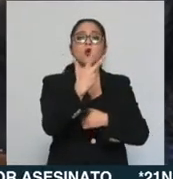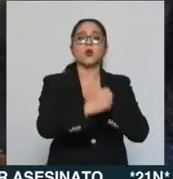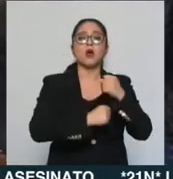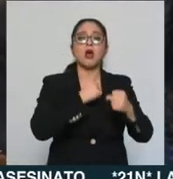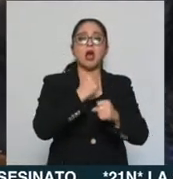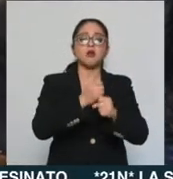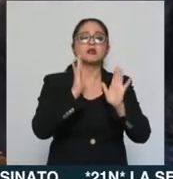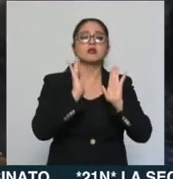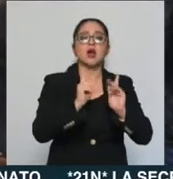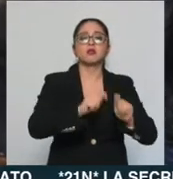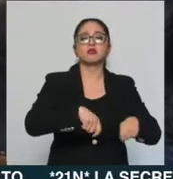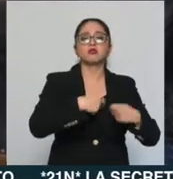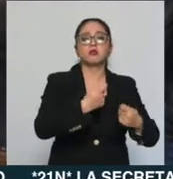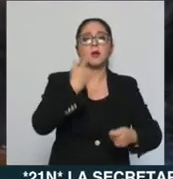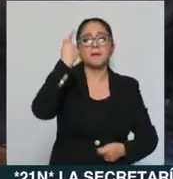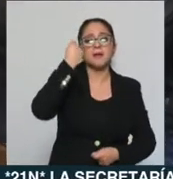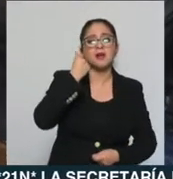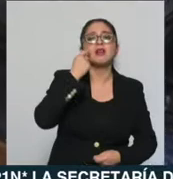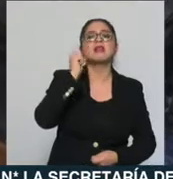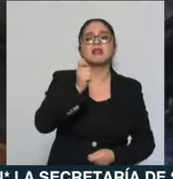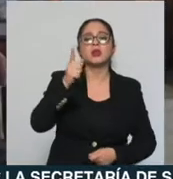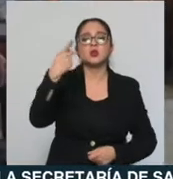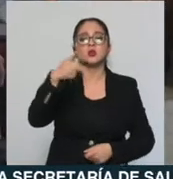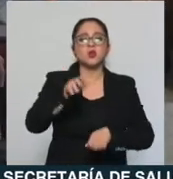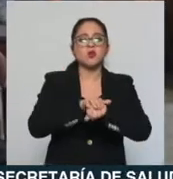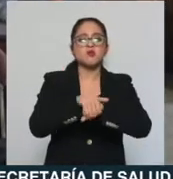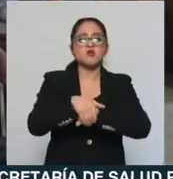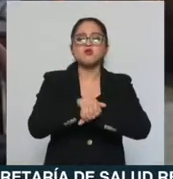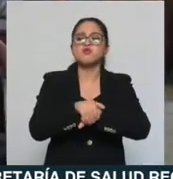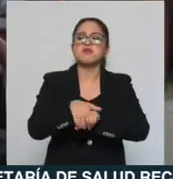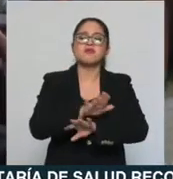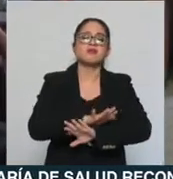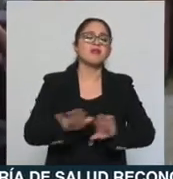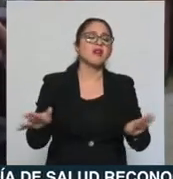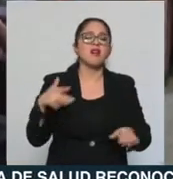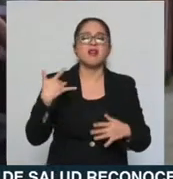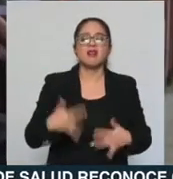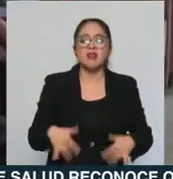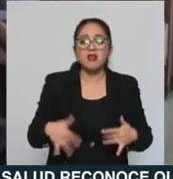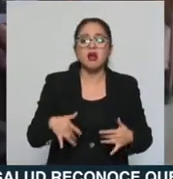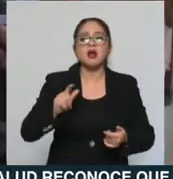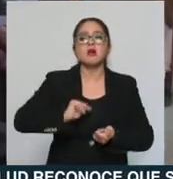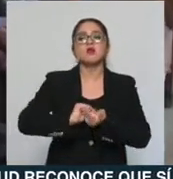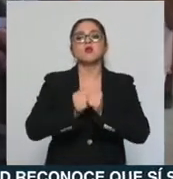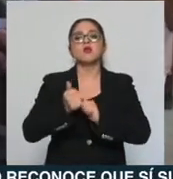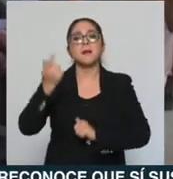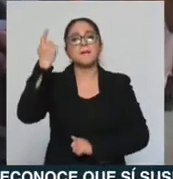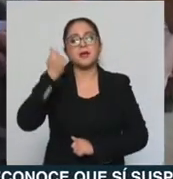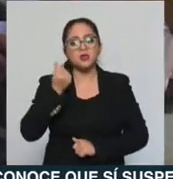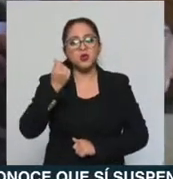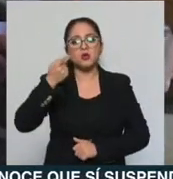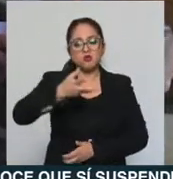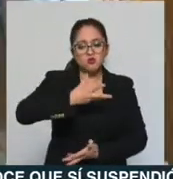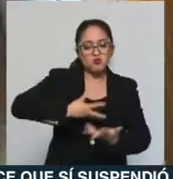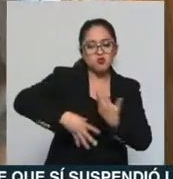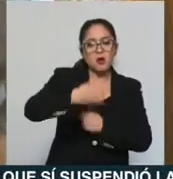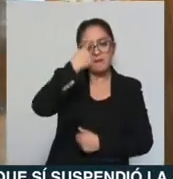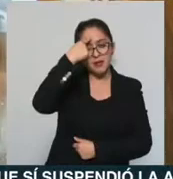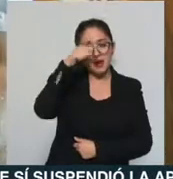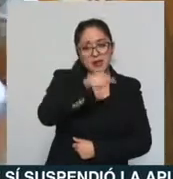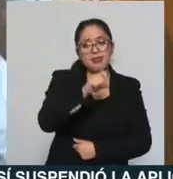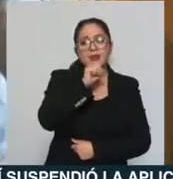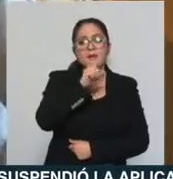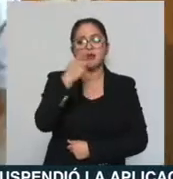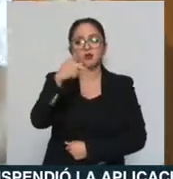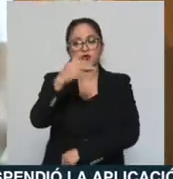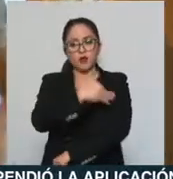pensionaron, debido a que sus rodillas estaban lastimadas, por lo que su pensión se convirtió en el ingreso para él y su familia. Dinero que